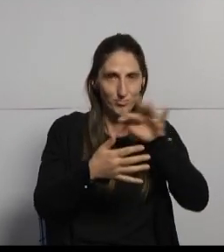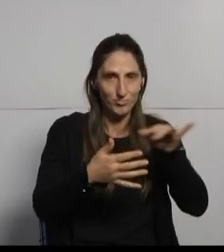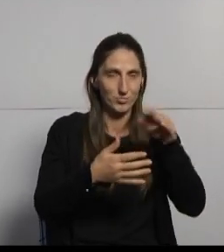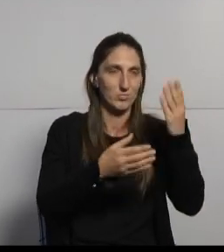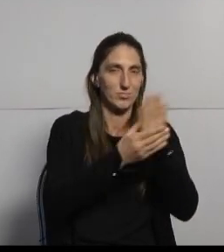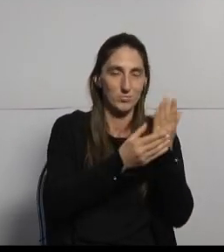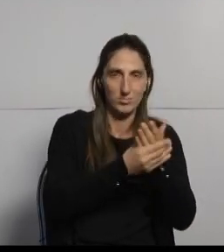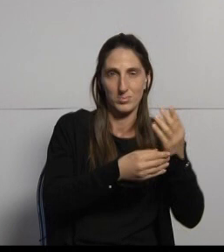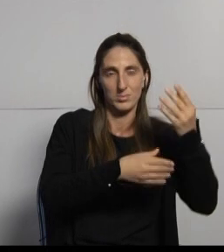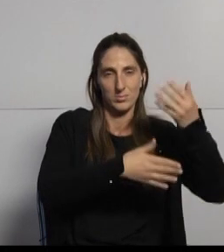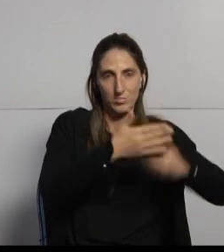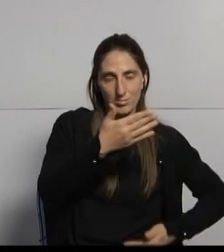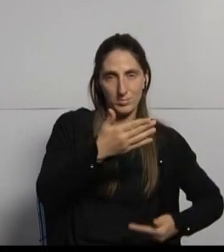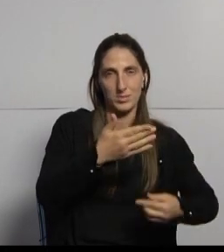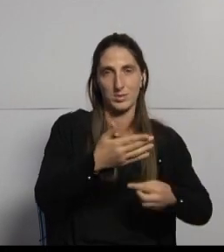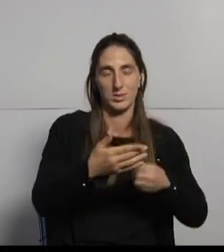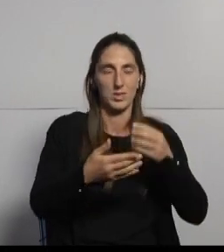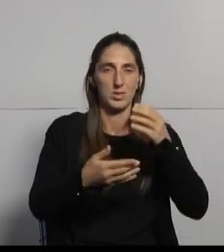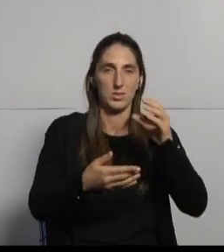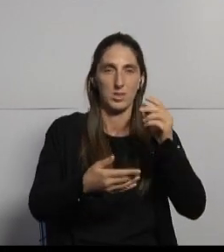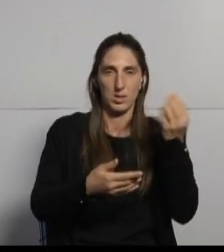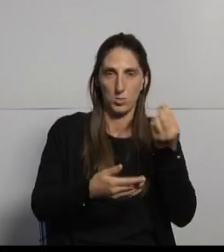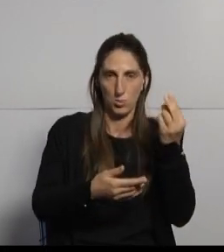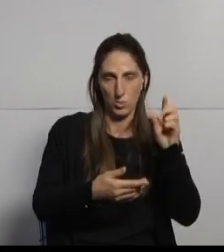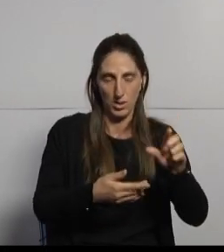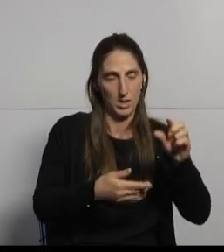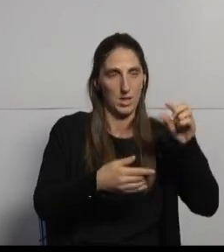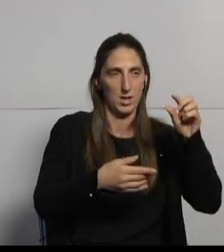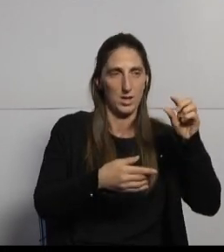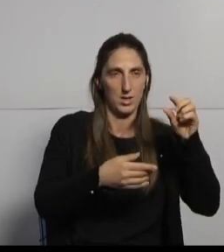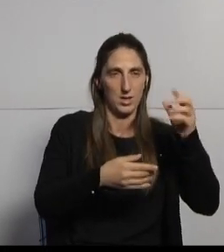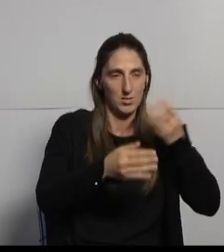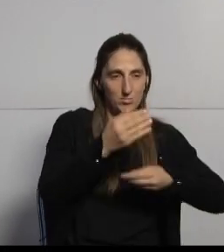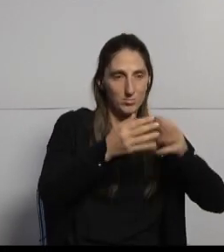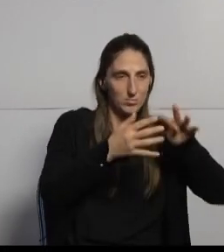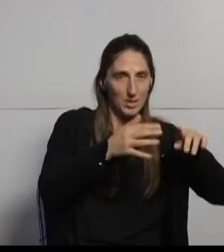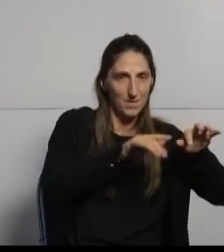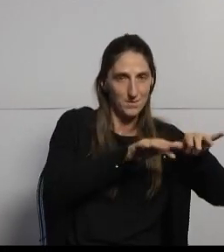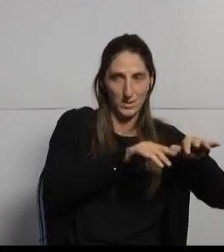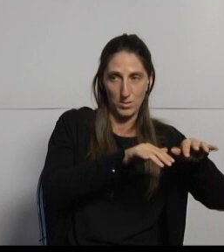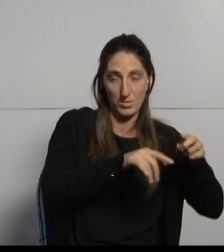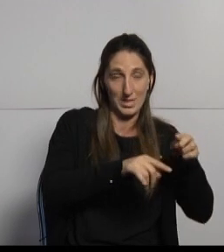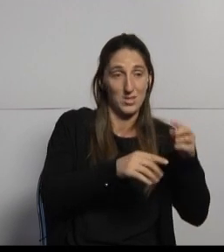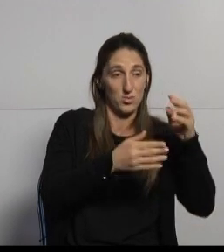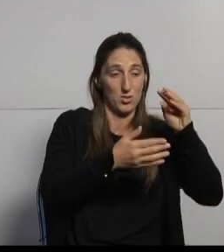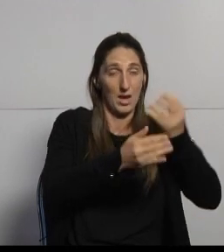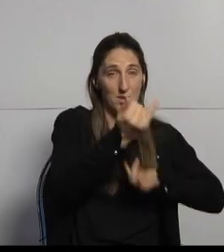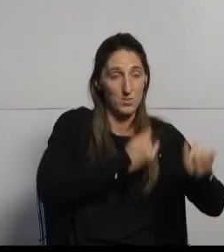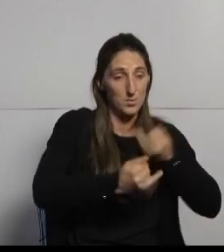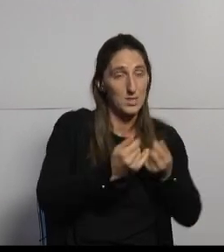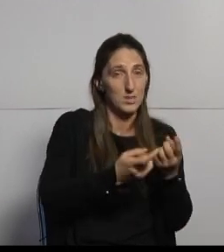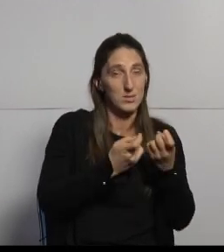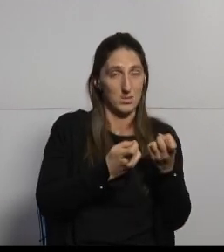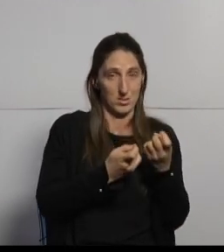datos relacionales, voy a usar bases de datos NoSQL, Data Warehouse, voy a virtualizar, en fin. Esa capa de datos la tengo que tener